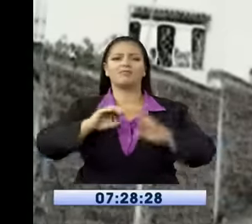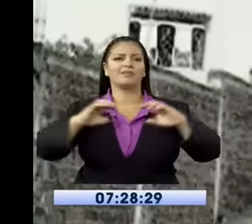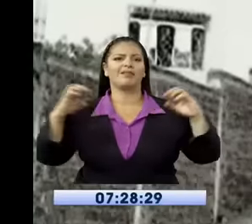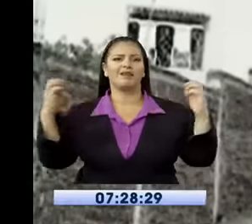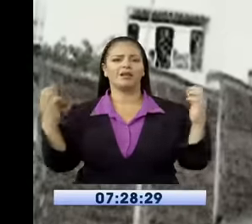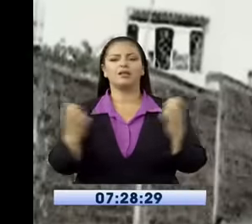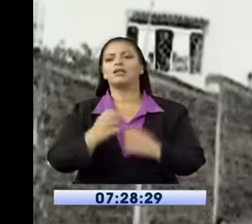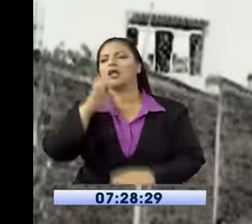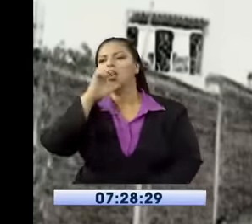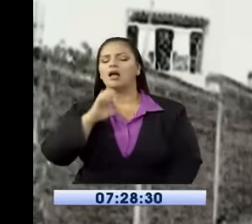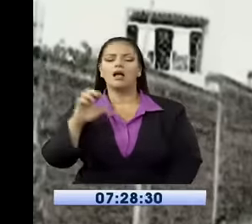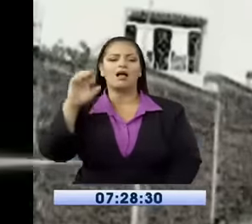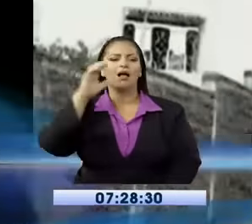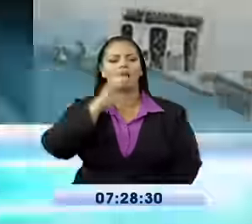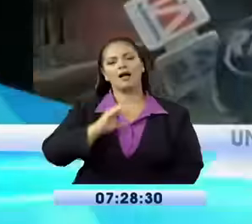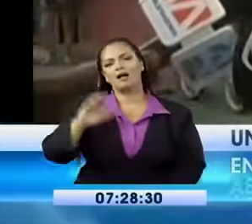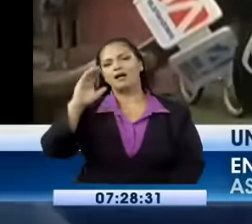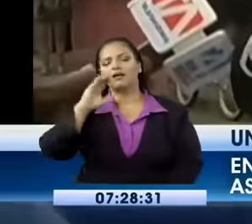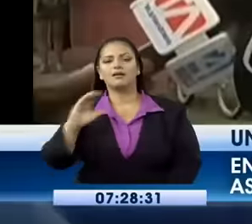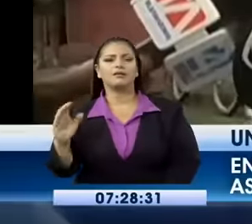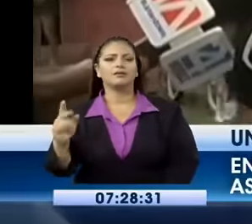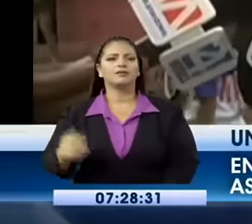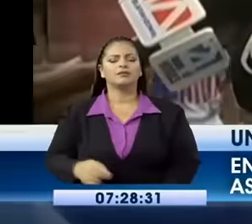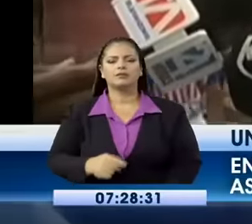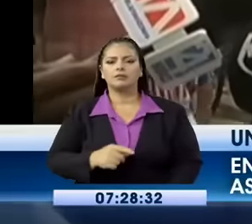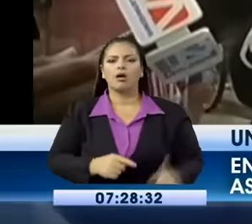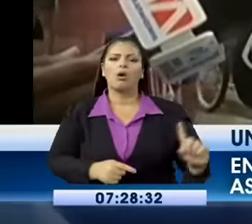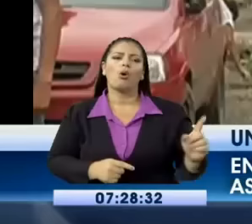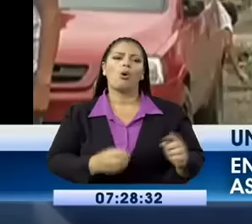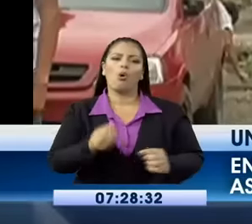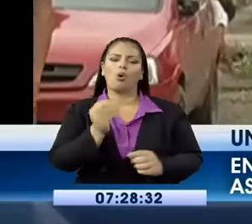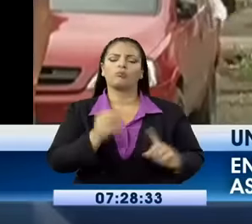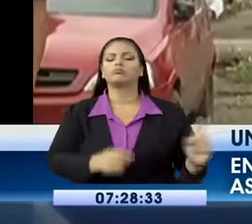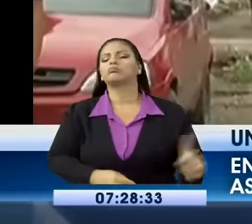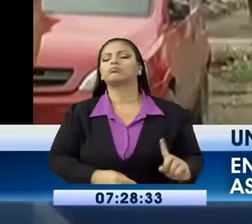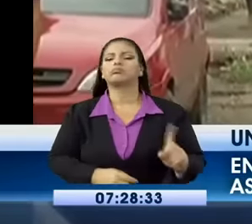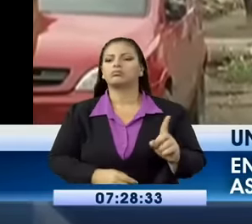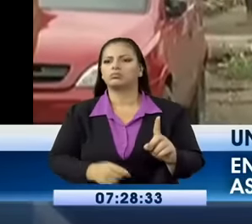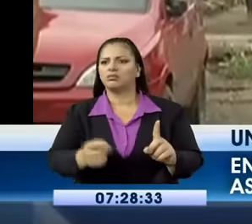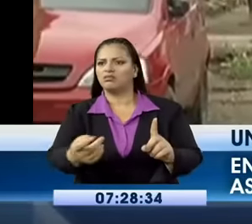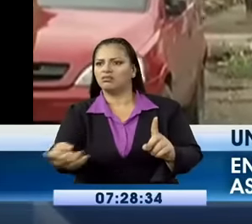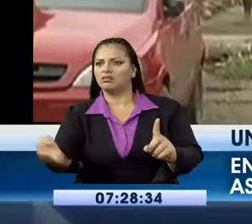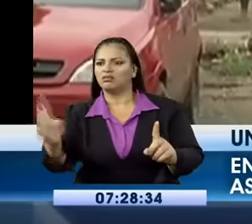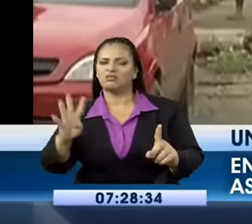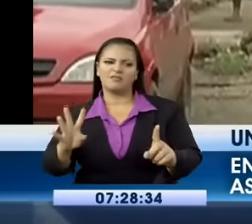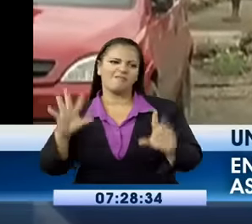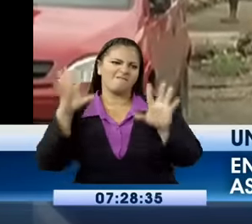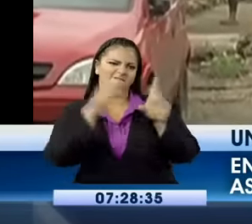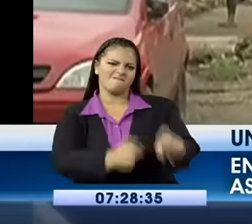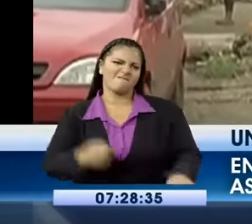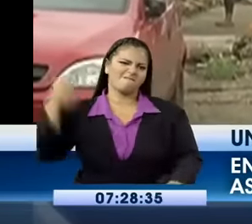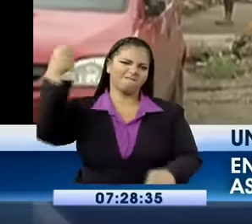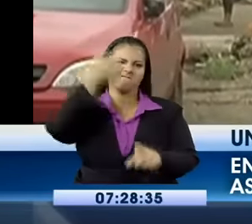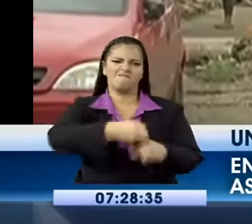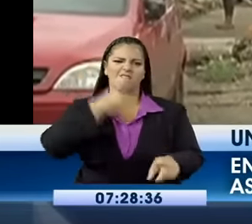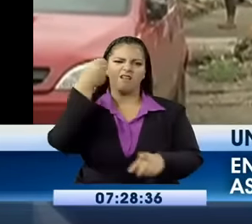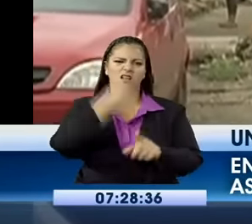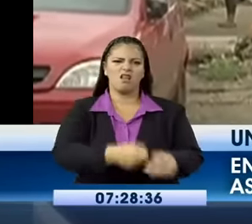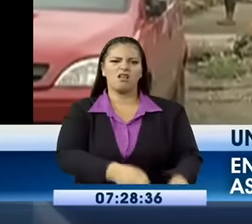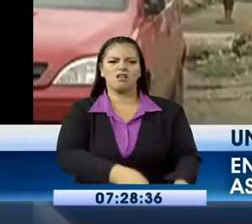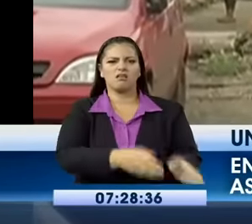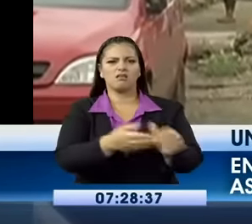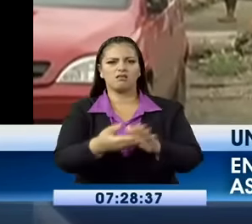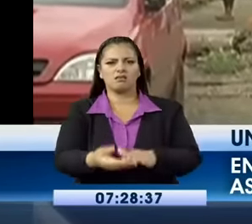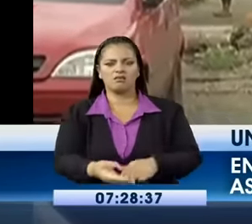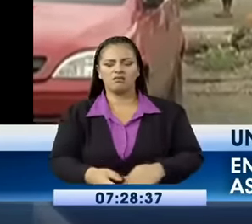Mita barcelon Parece que la hincha la hinchada misma hinchada los moradores de la cuarta etapa del recreo de Durán no salen del